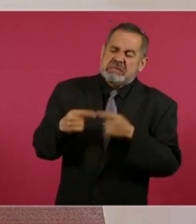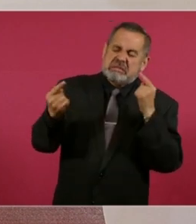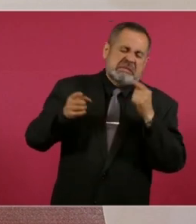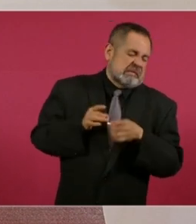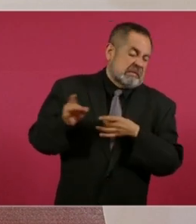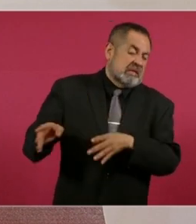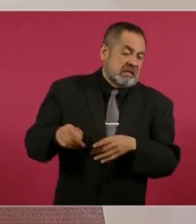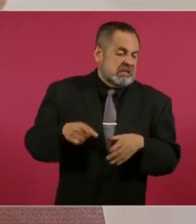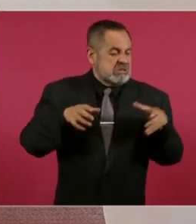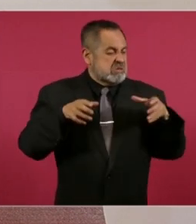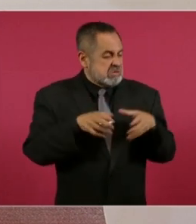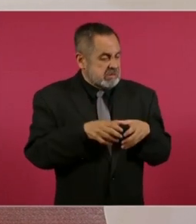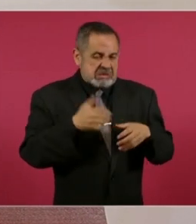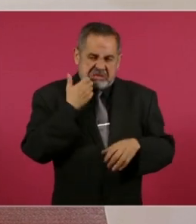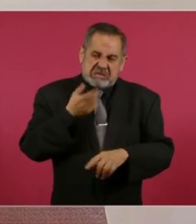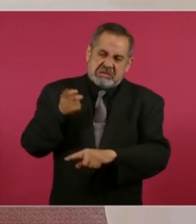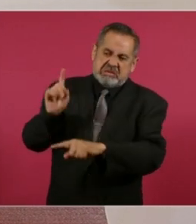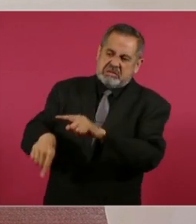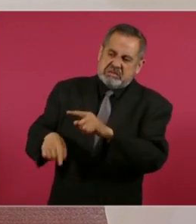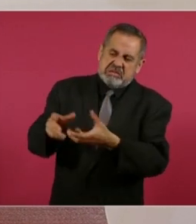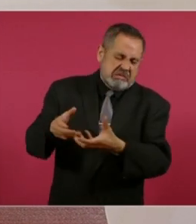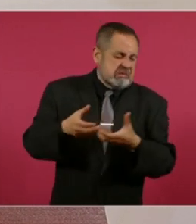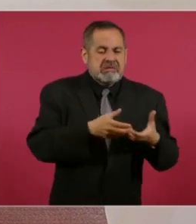¿sí?, y